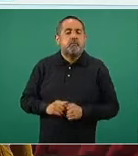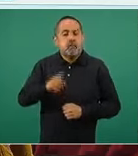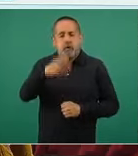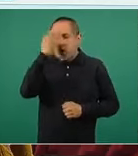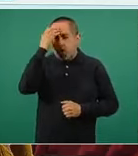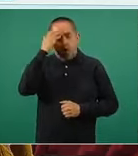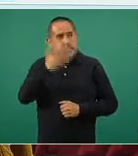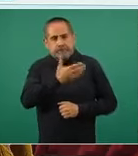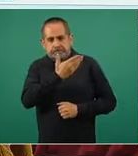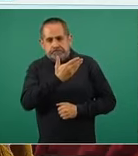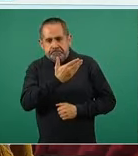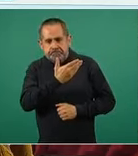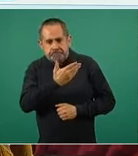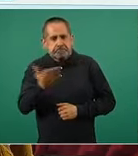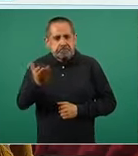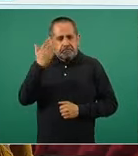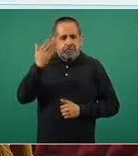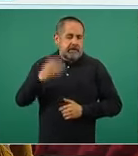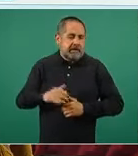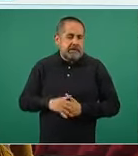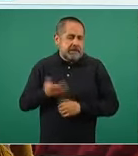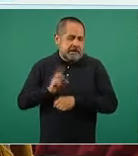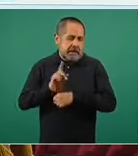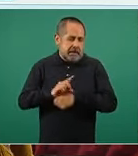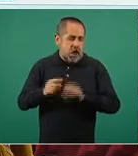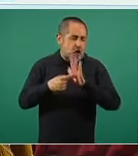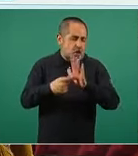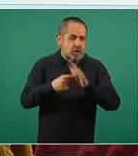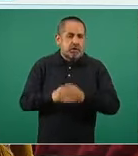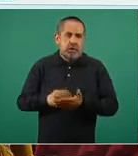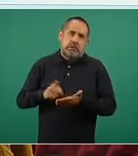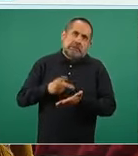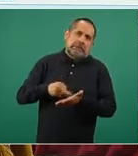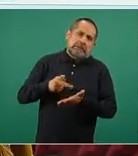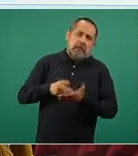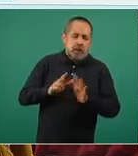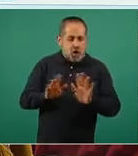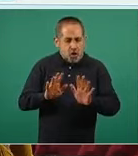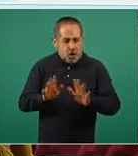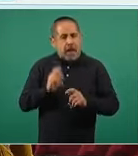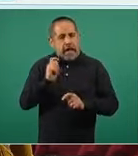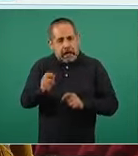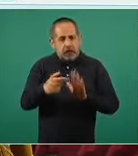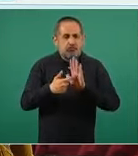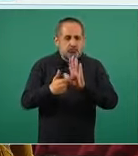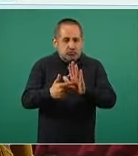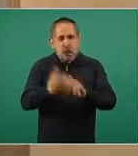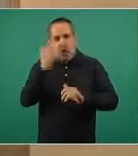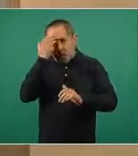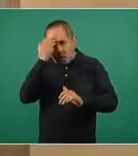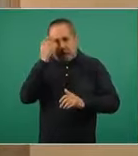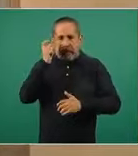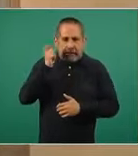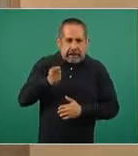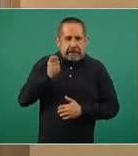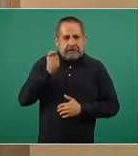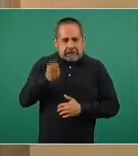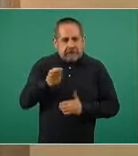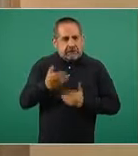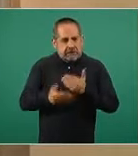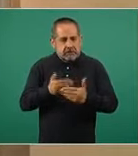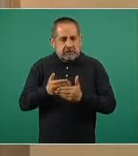venido presentando día con día y obviamente la intención no es ser repetitivo, sino más bien darles a conocer la información que tenemos